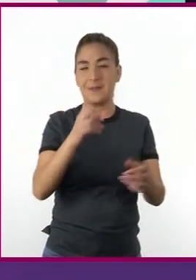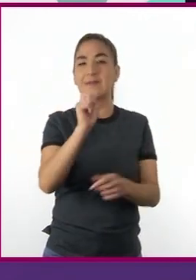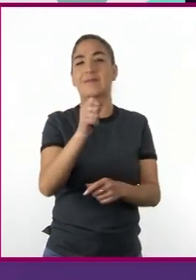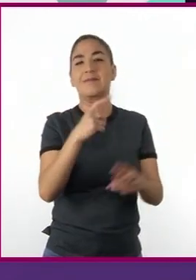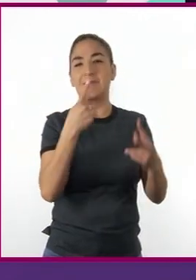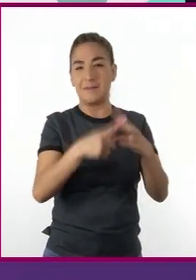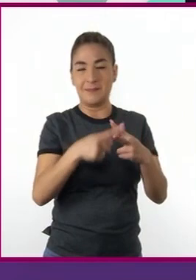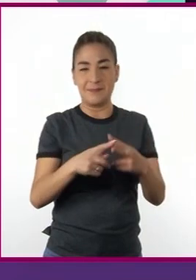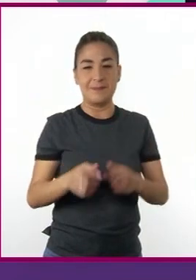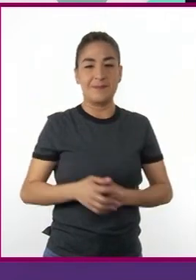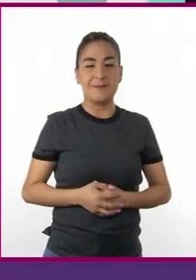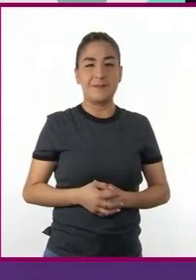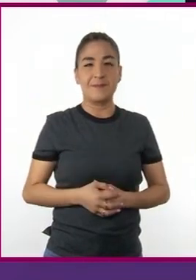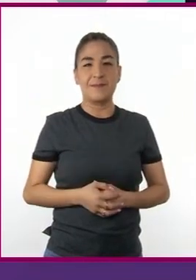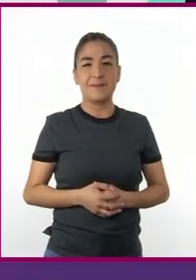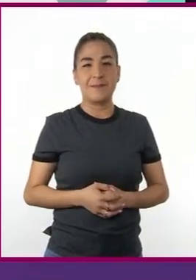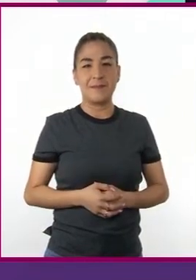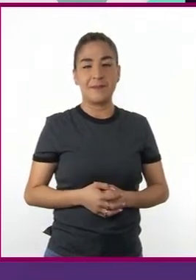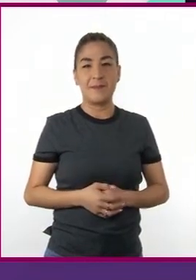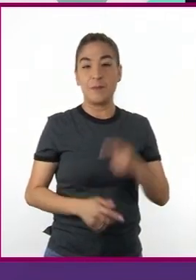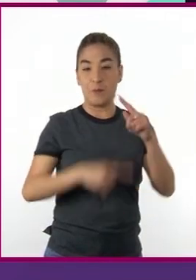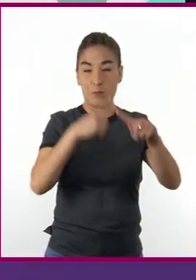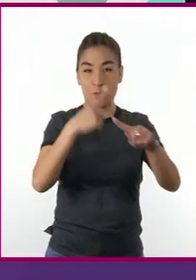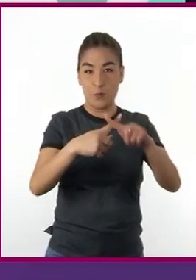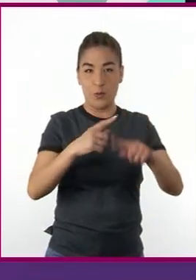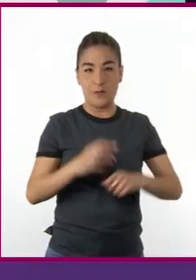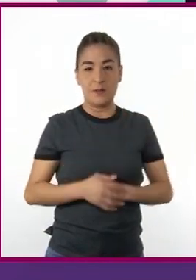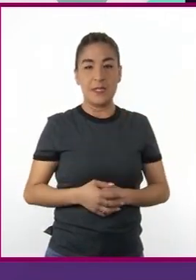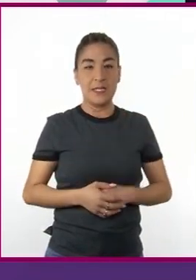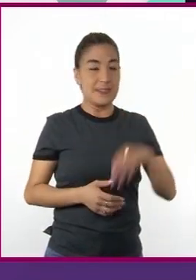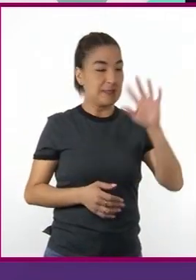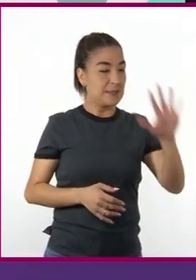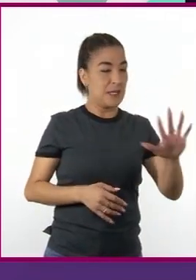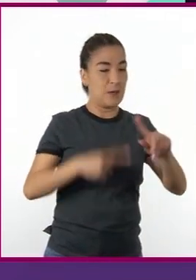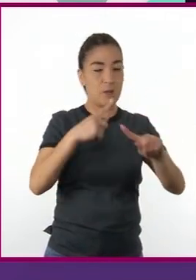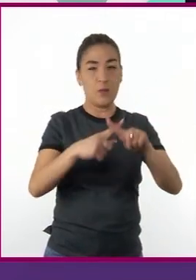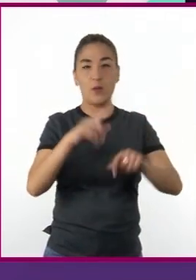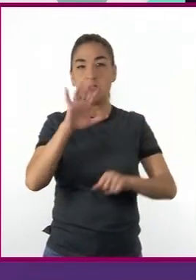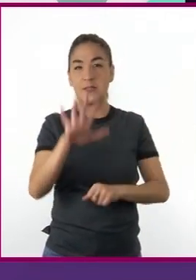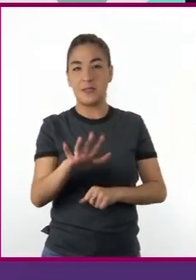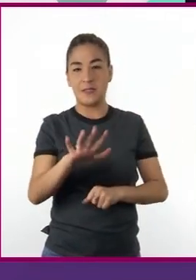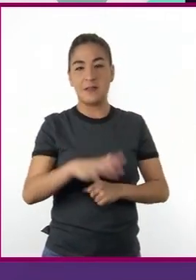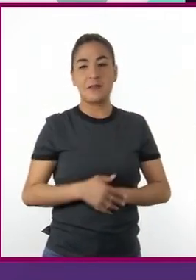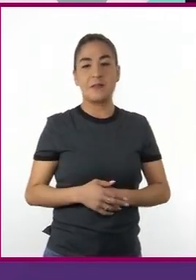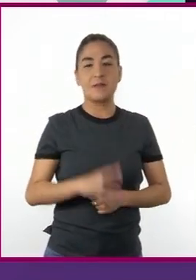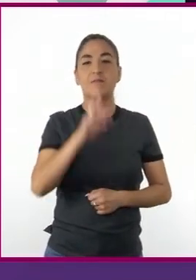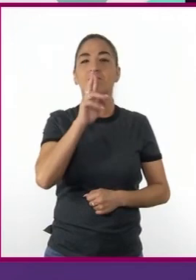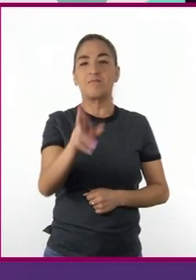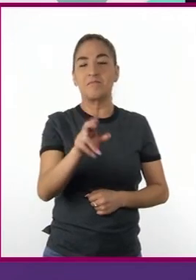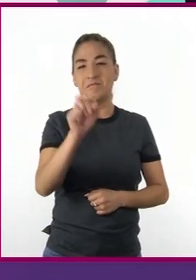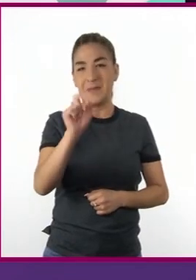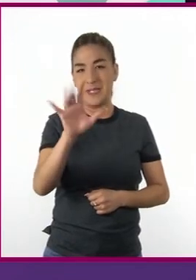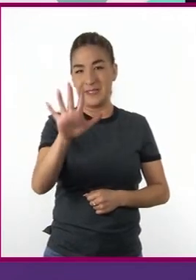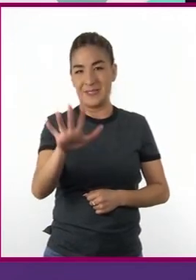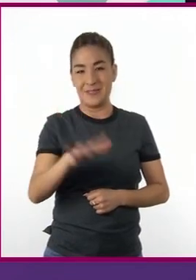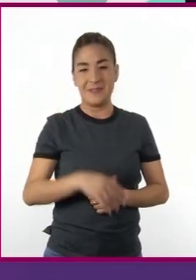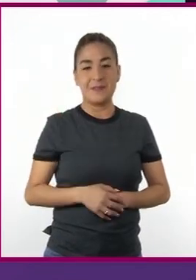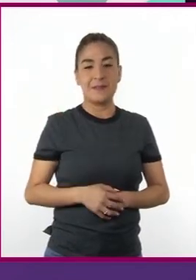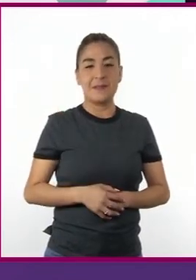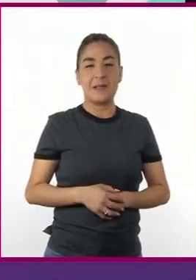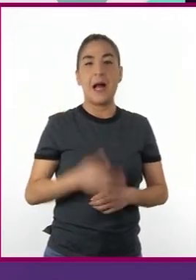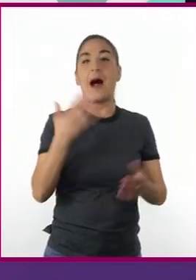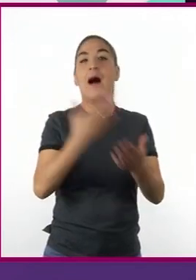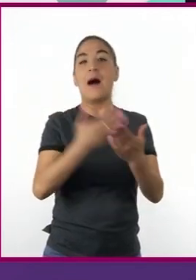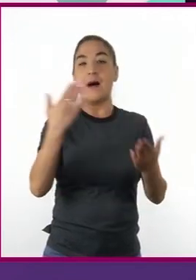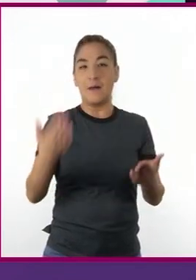operaciones. Multiplicamos 5 por 5 y obtenemos 25.